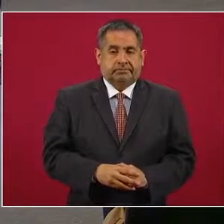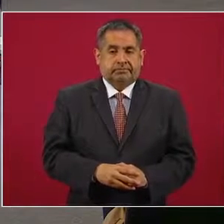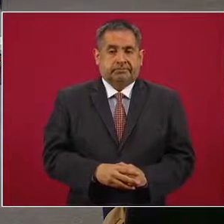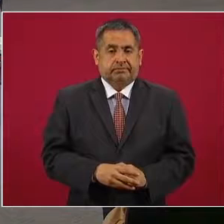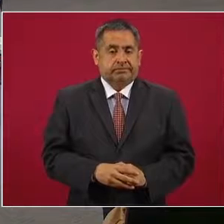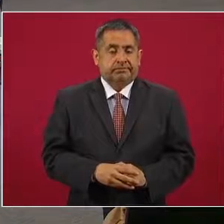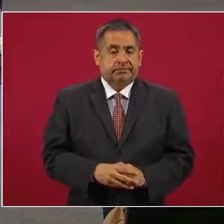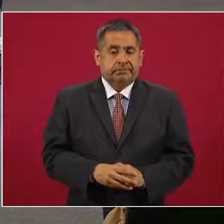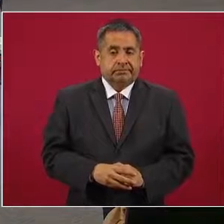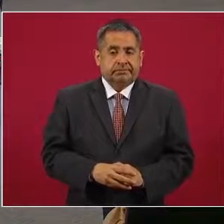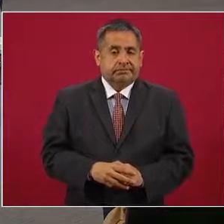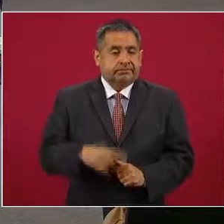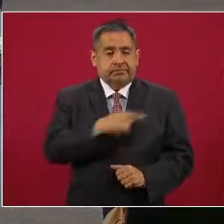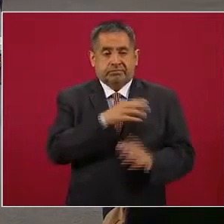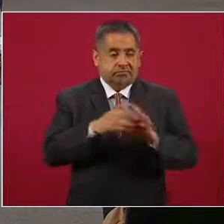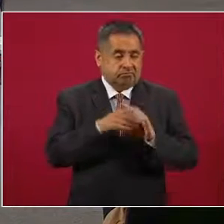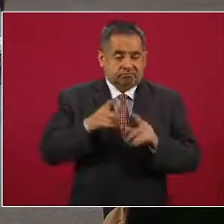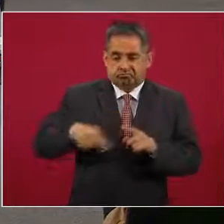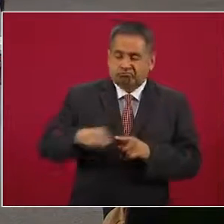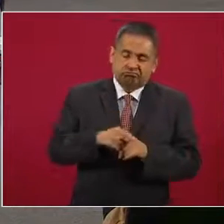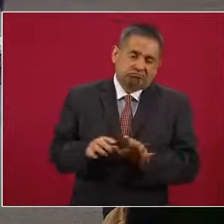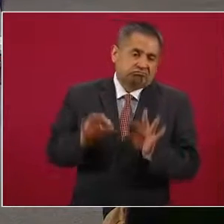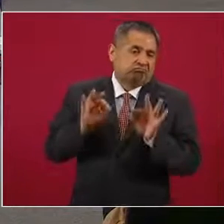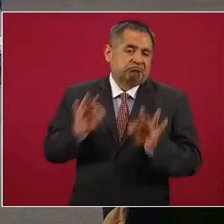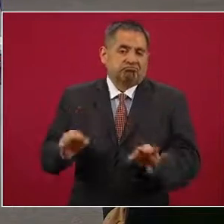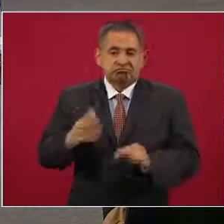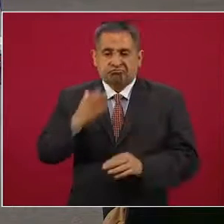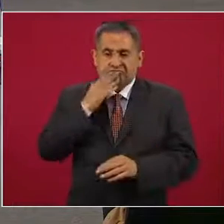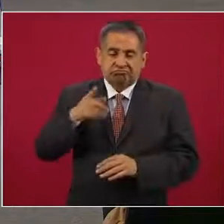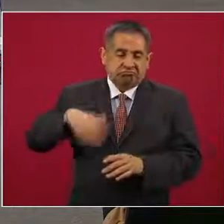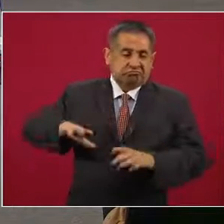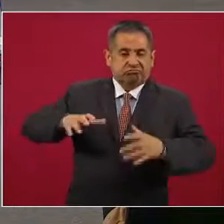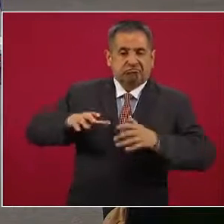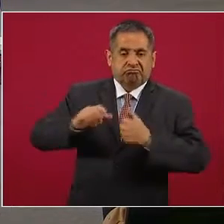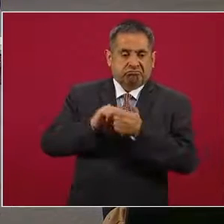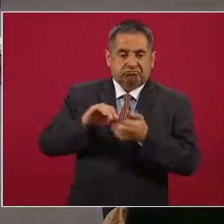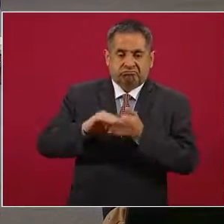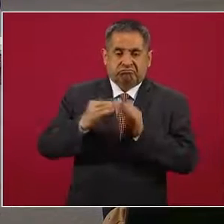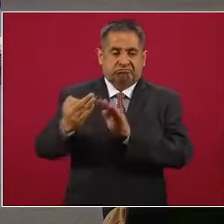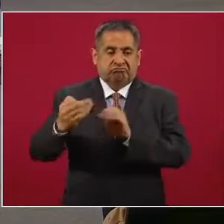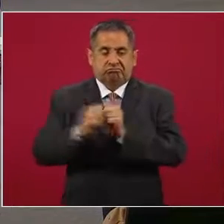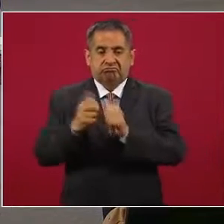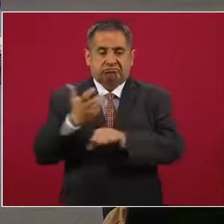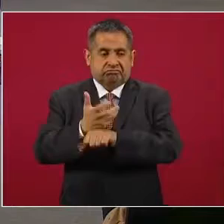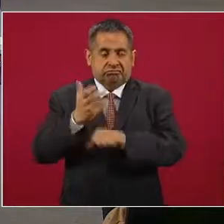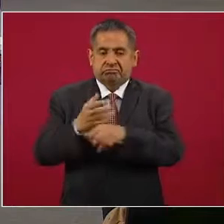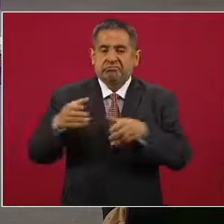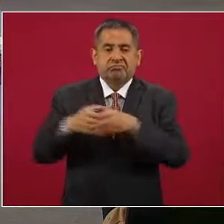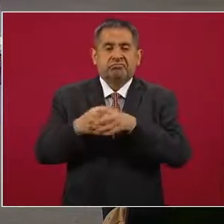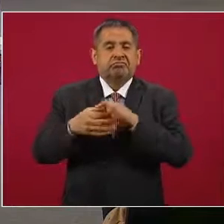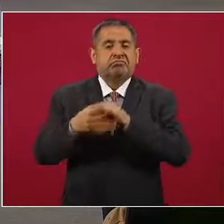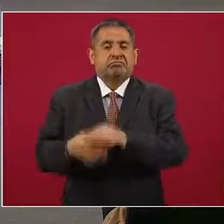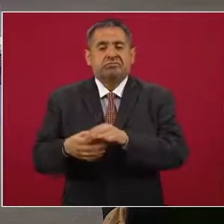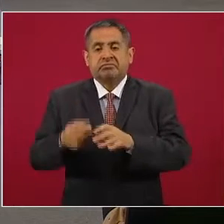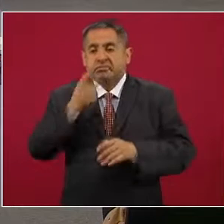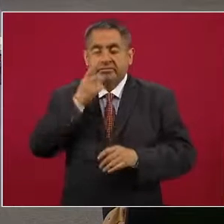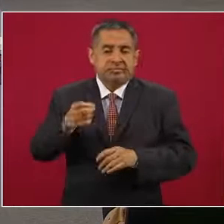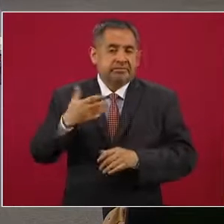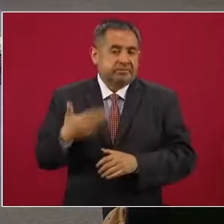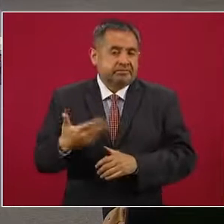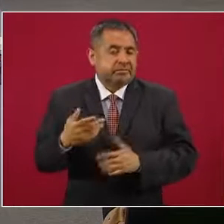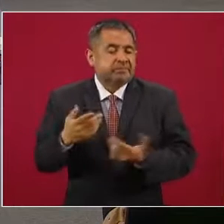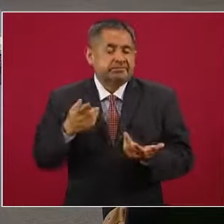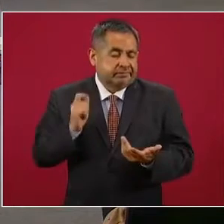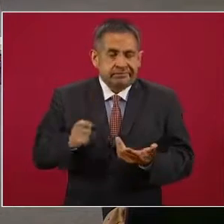no solo dice que estamos bendecidos por ser vecinos de Estados Unidos, dice de